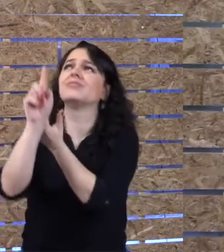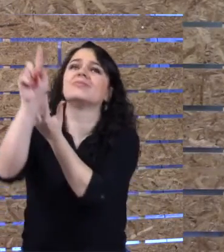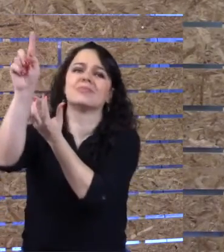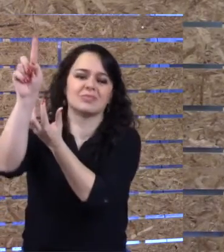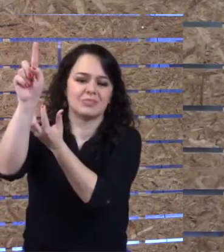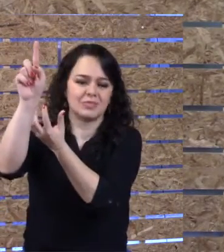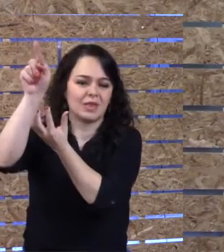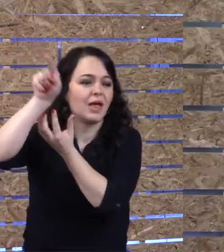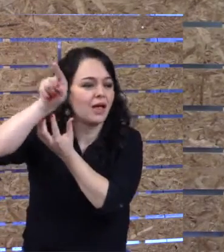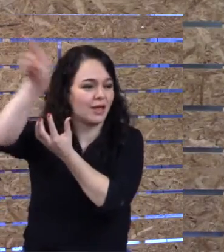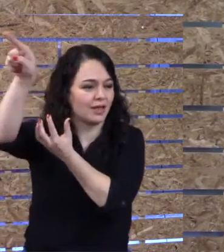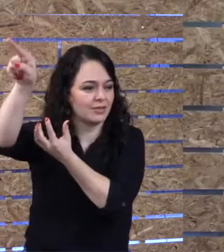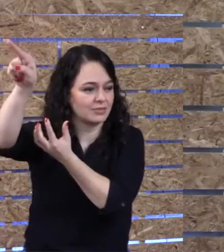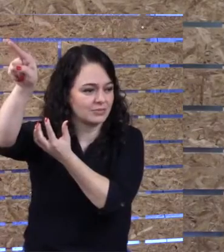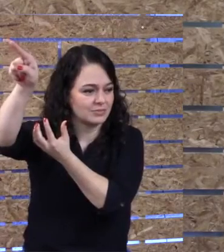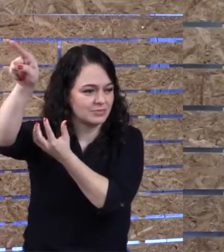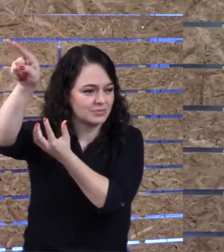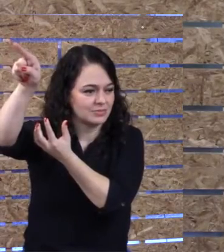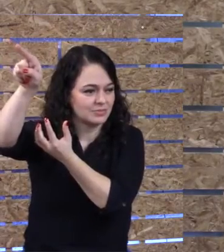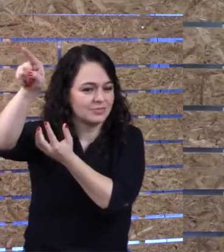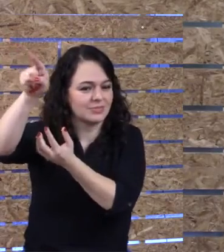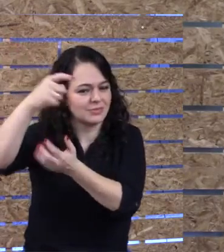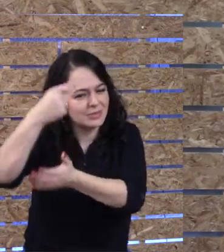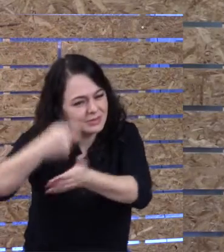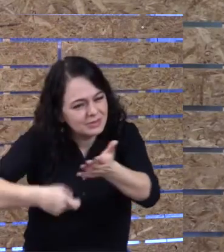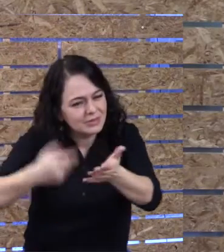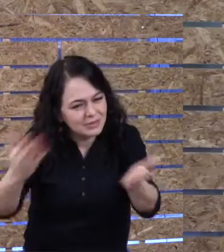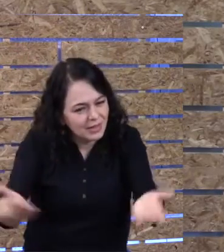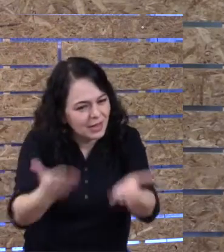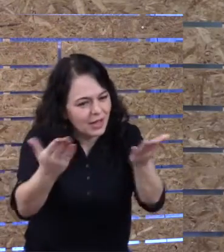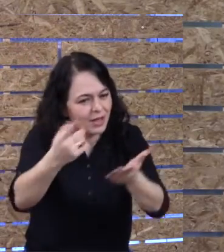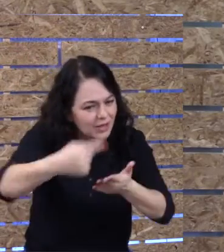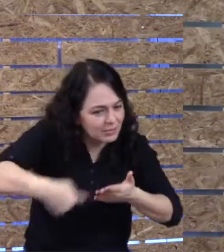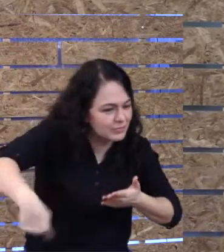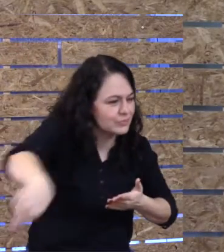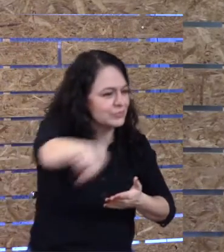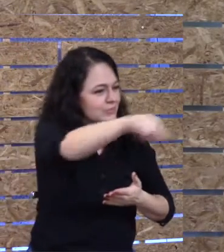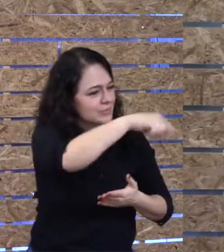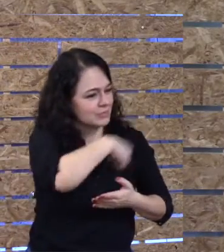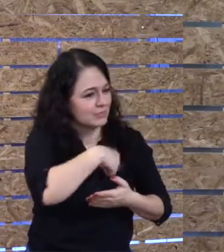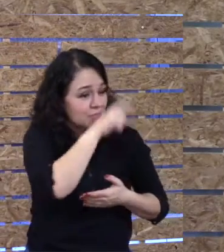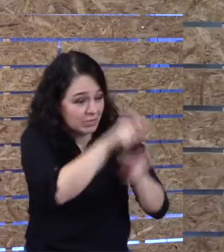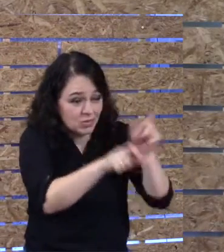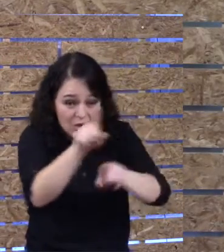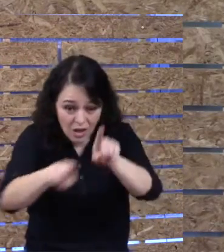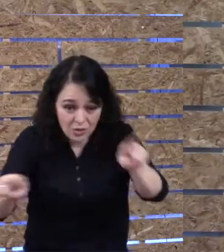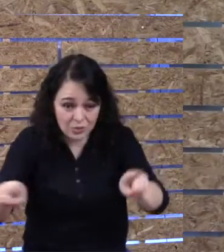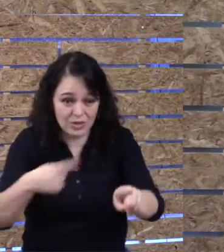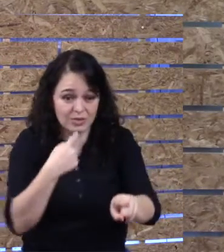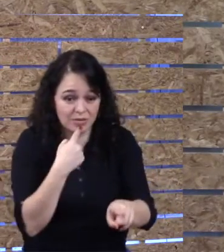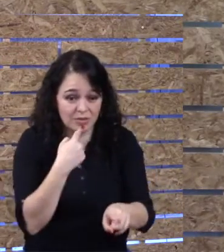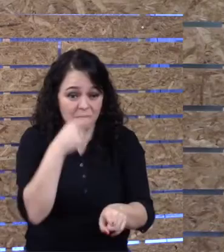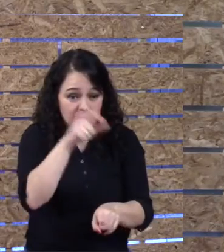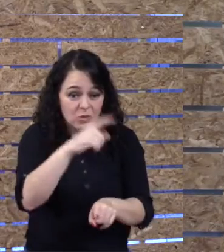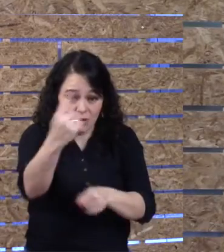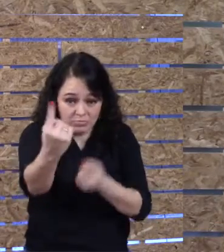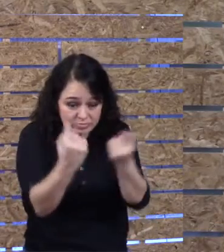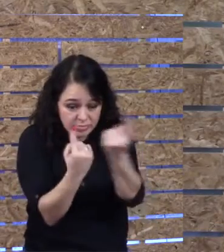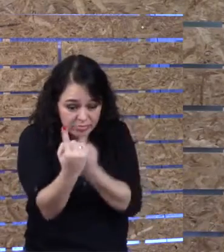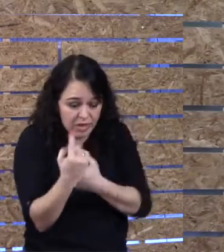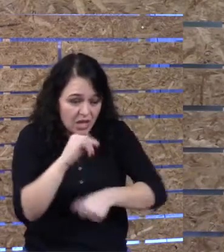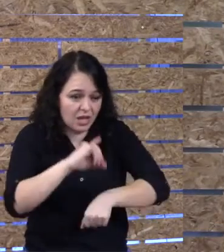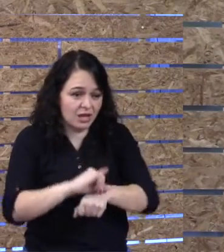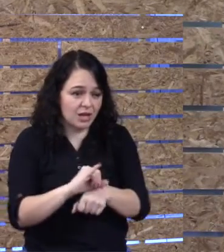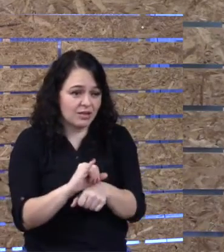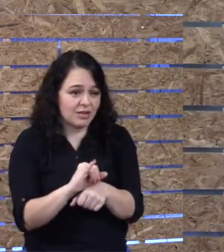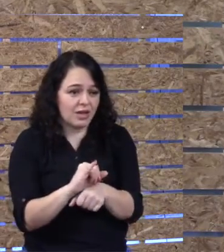ovejas. Y esto es exhortación, hermanos y hermanas. ¿Para quién de ustedes mira su relación con su iglesia y es